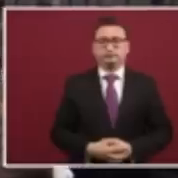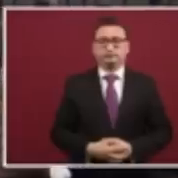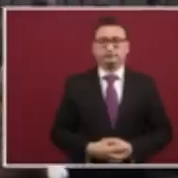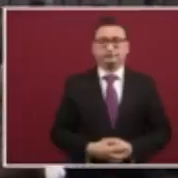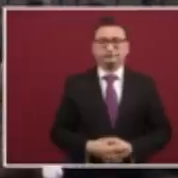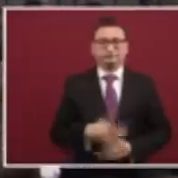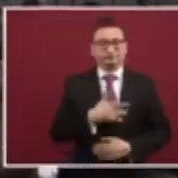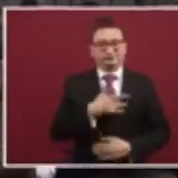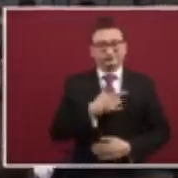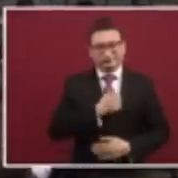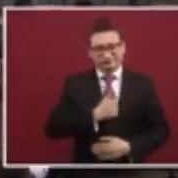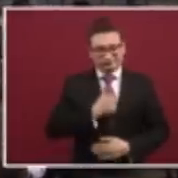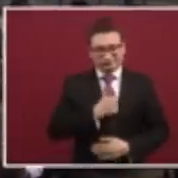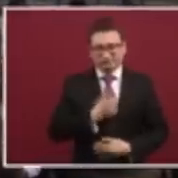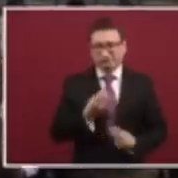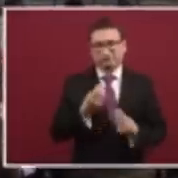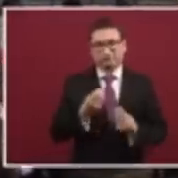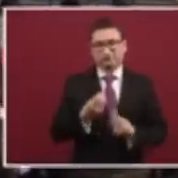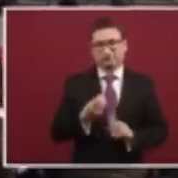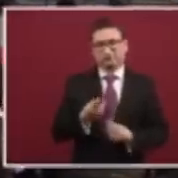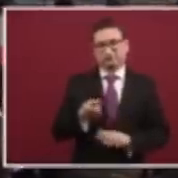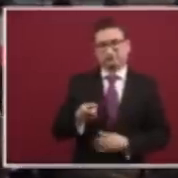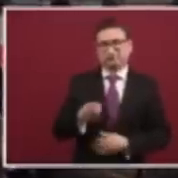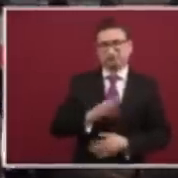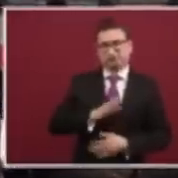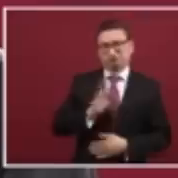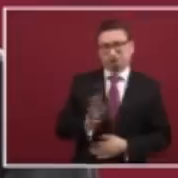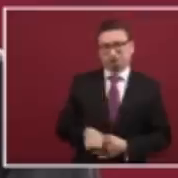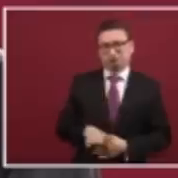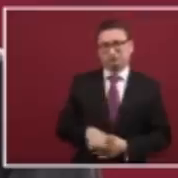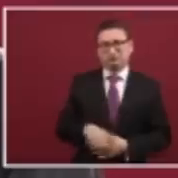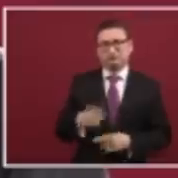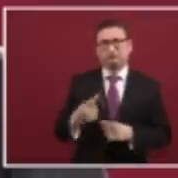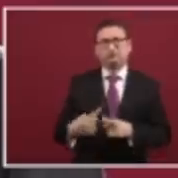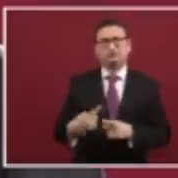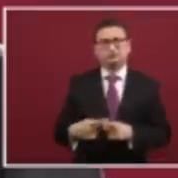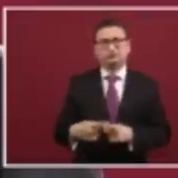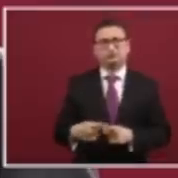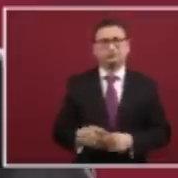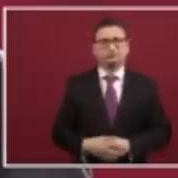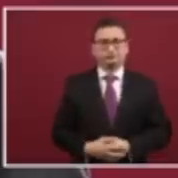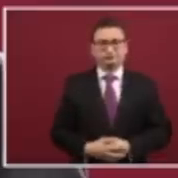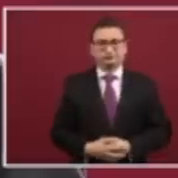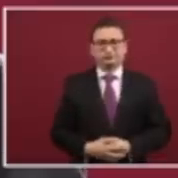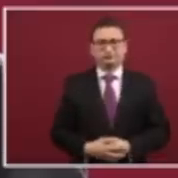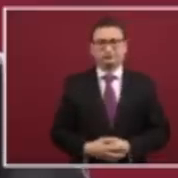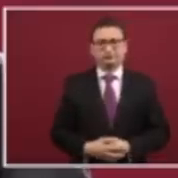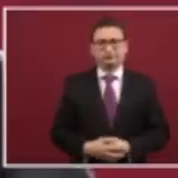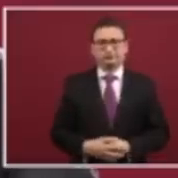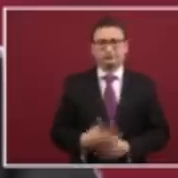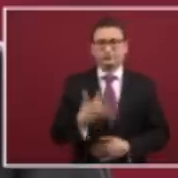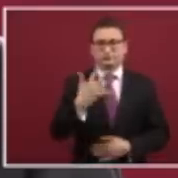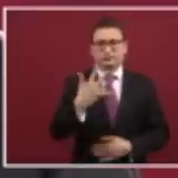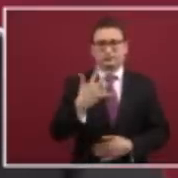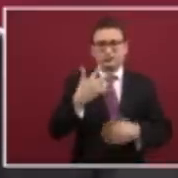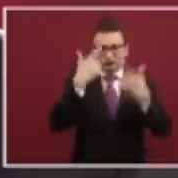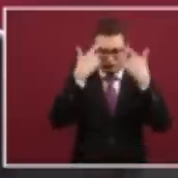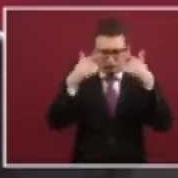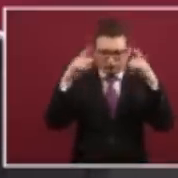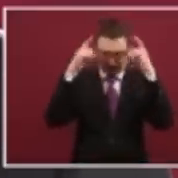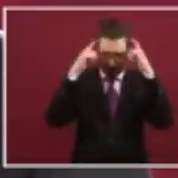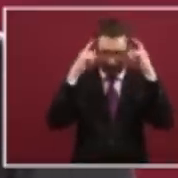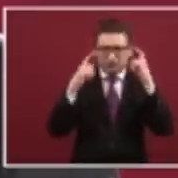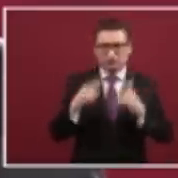lamentamos mucho la pérdida de la vida de 5 marinos, de un